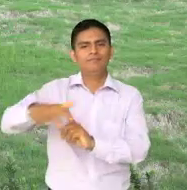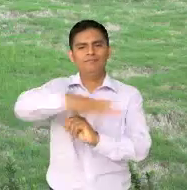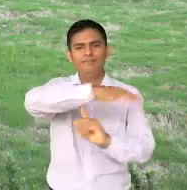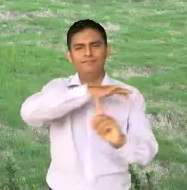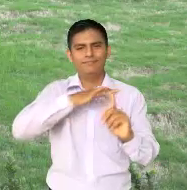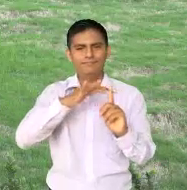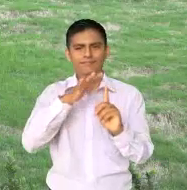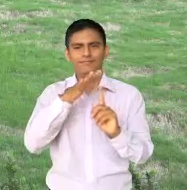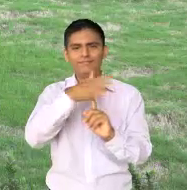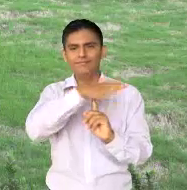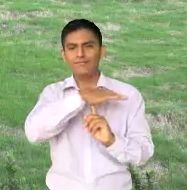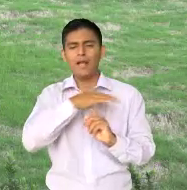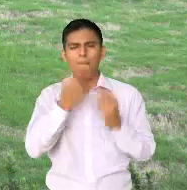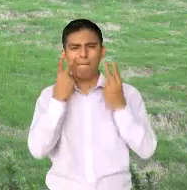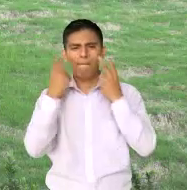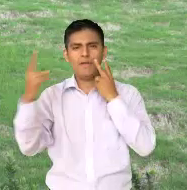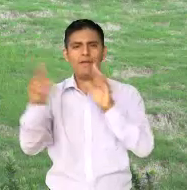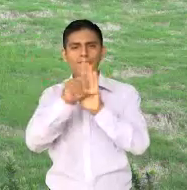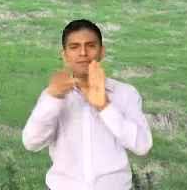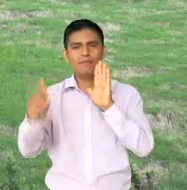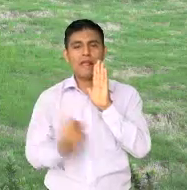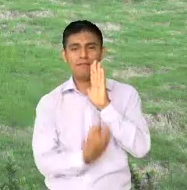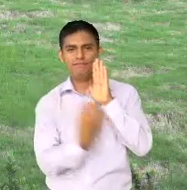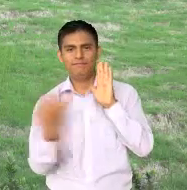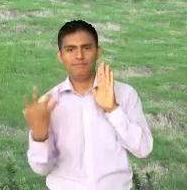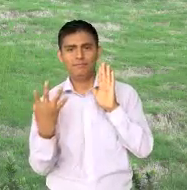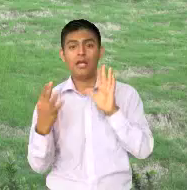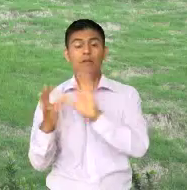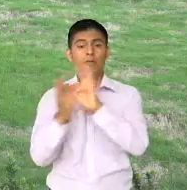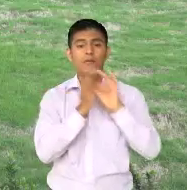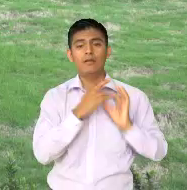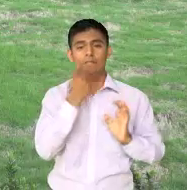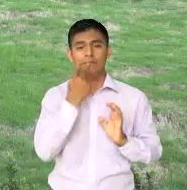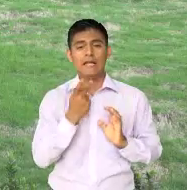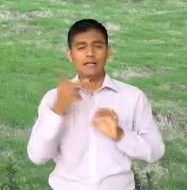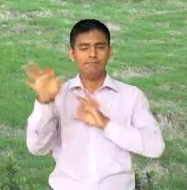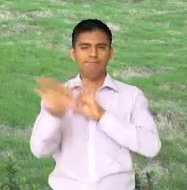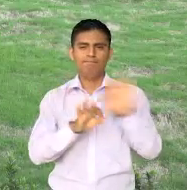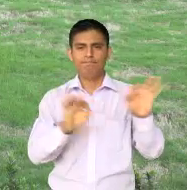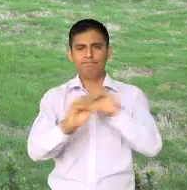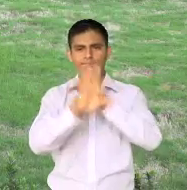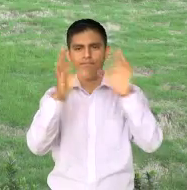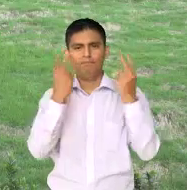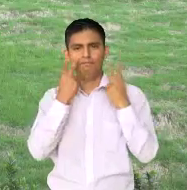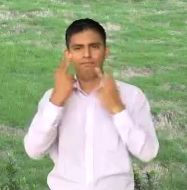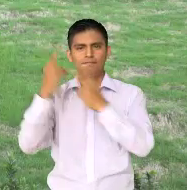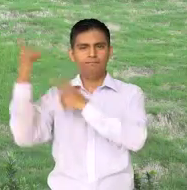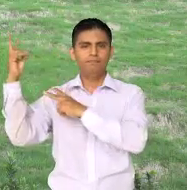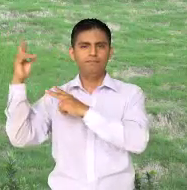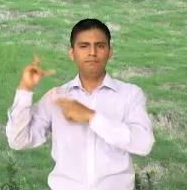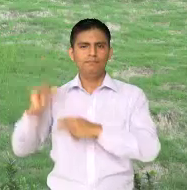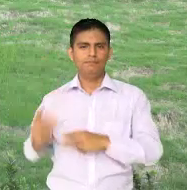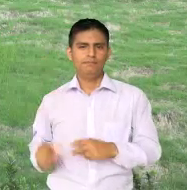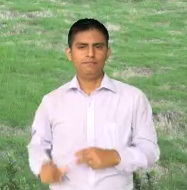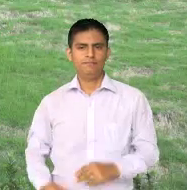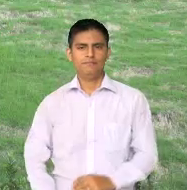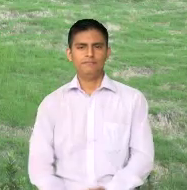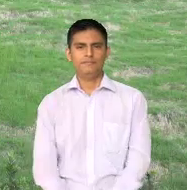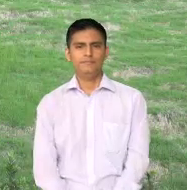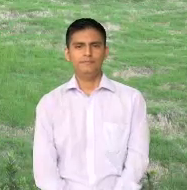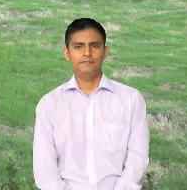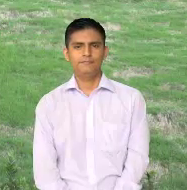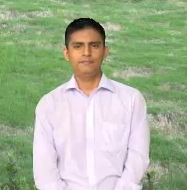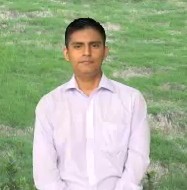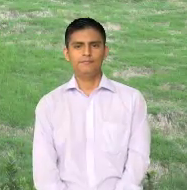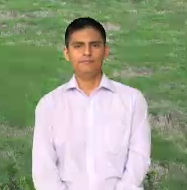del medio ambiente a través de un vivero municipal nuestro compañero pedro francisco paz nos tiene la ampliación